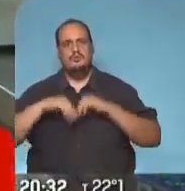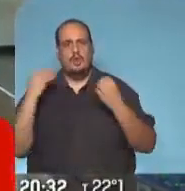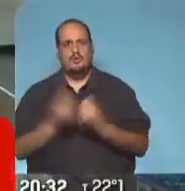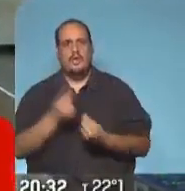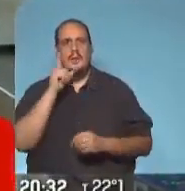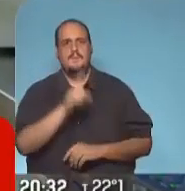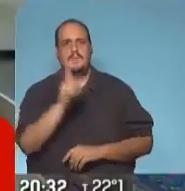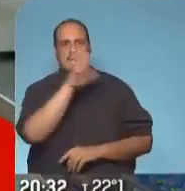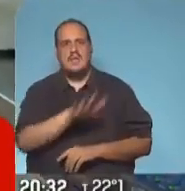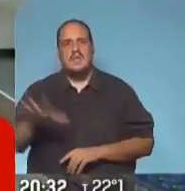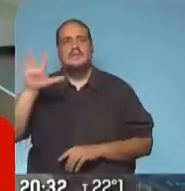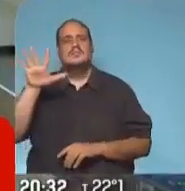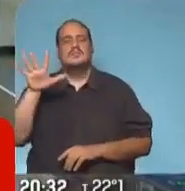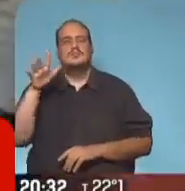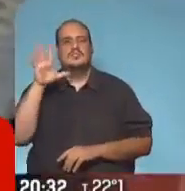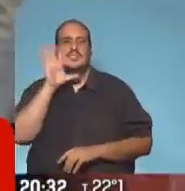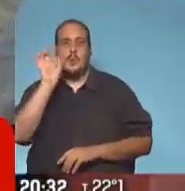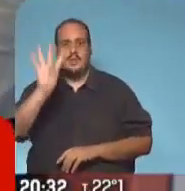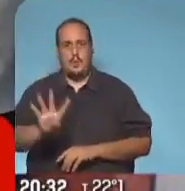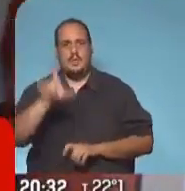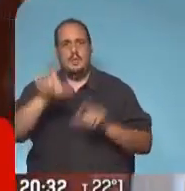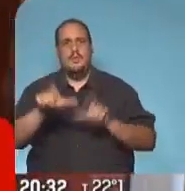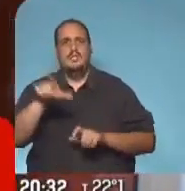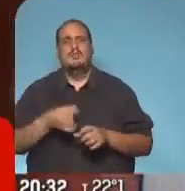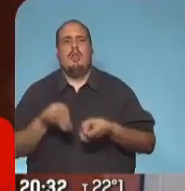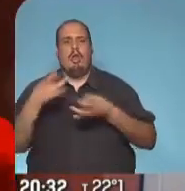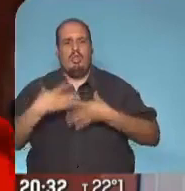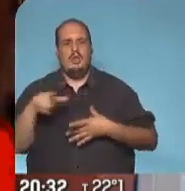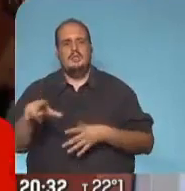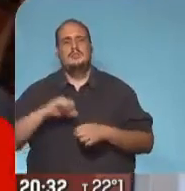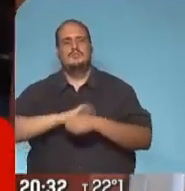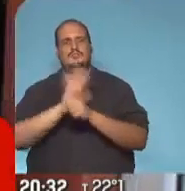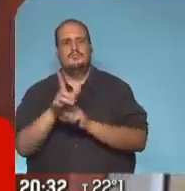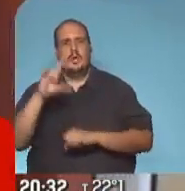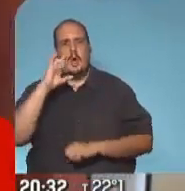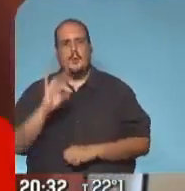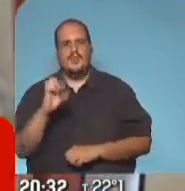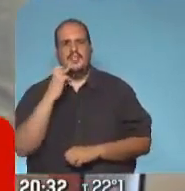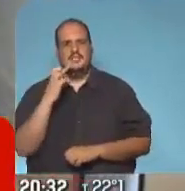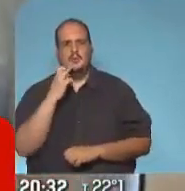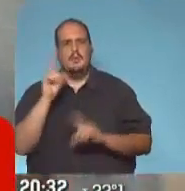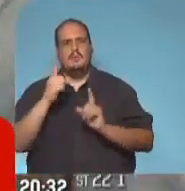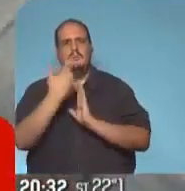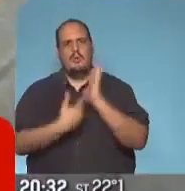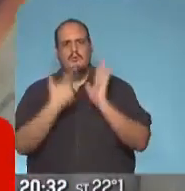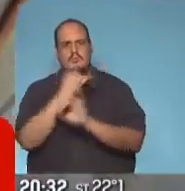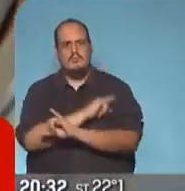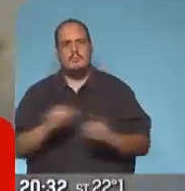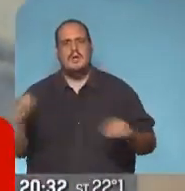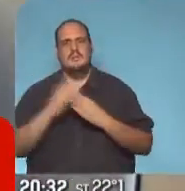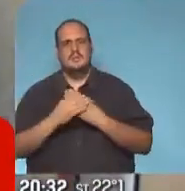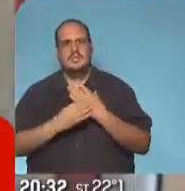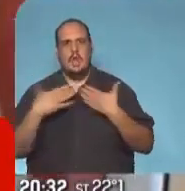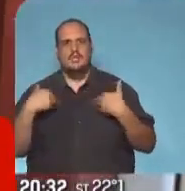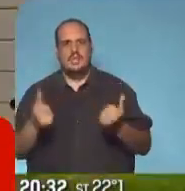momento 1.554 los contagiados de COVID-19, según el parte dado a conocer por el Ministerio